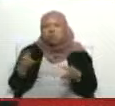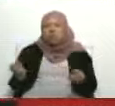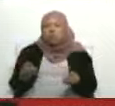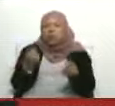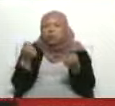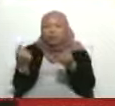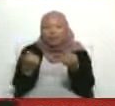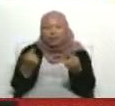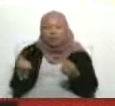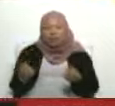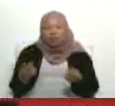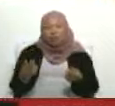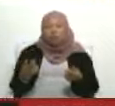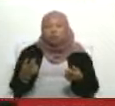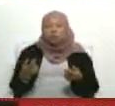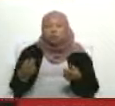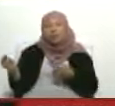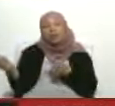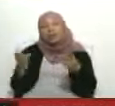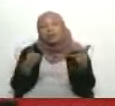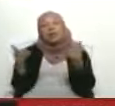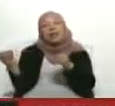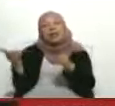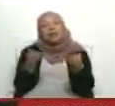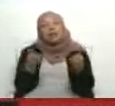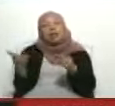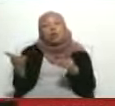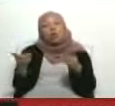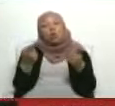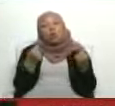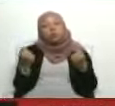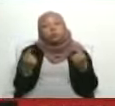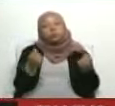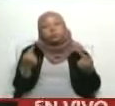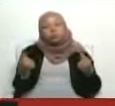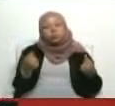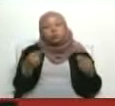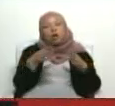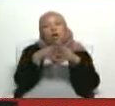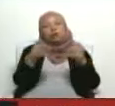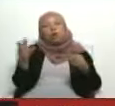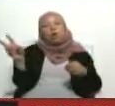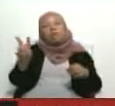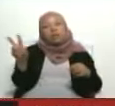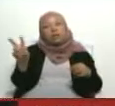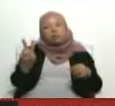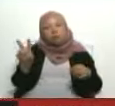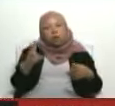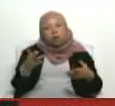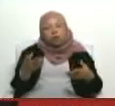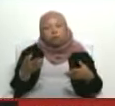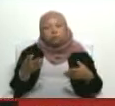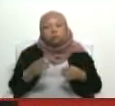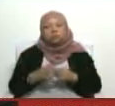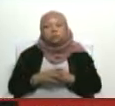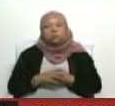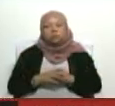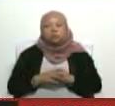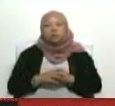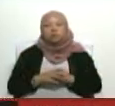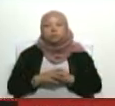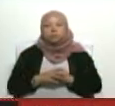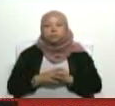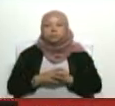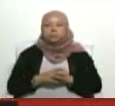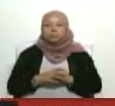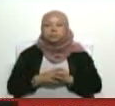prosperidad, de diálogo fecundo, próspero para todos los venezolanos, nos toca